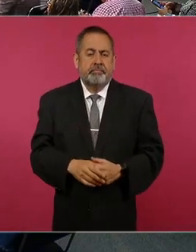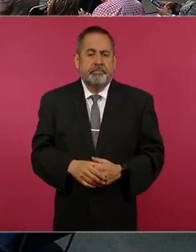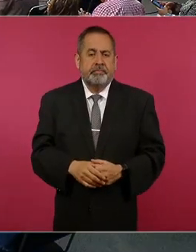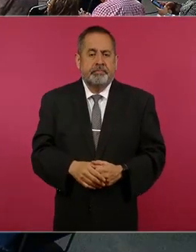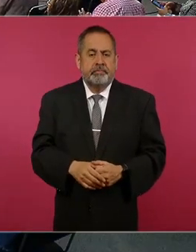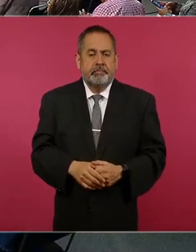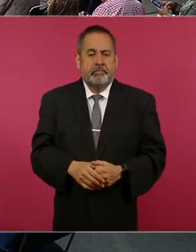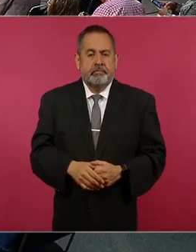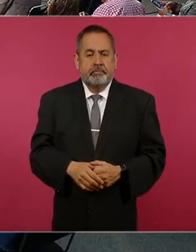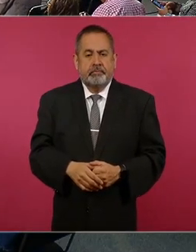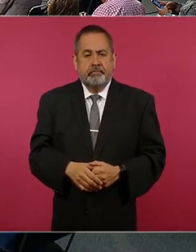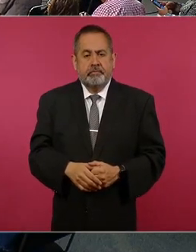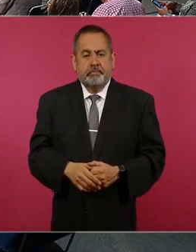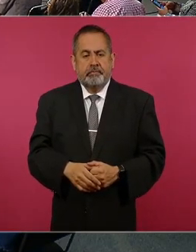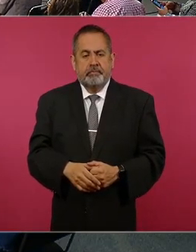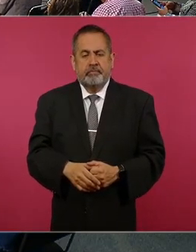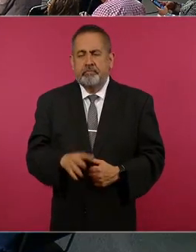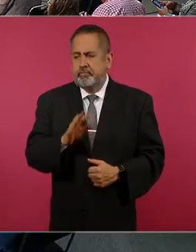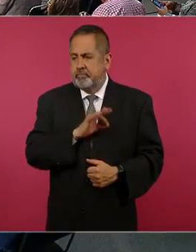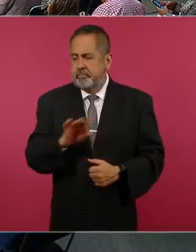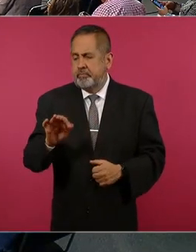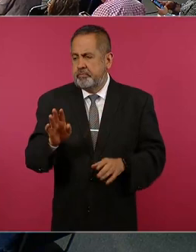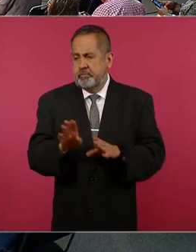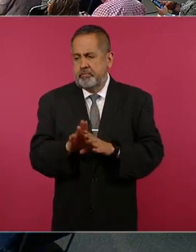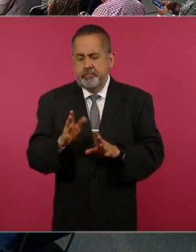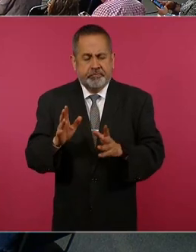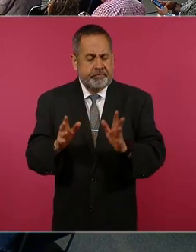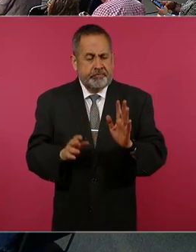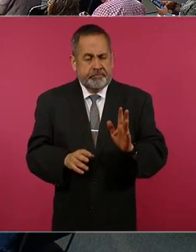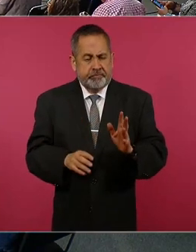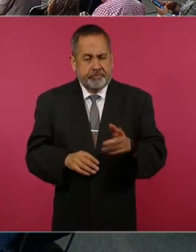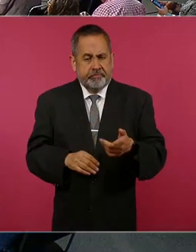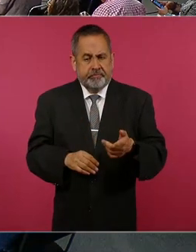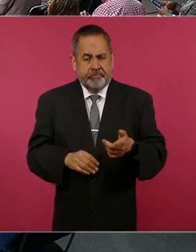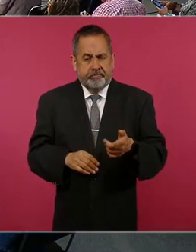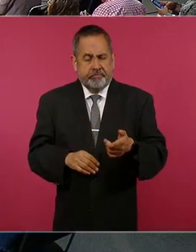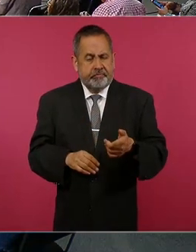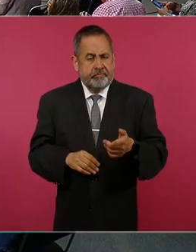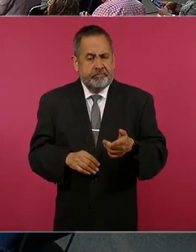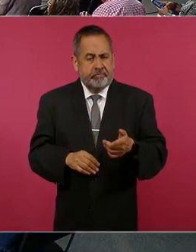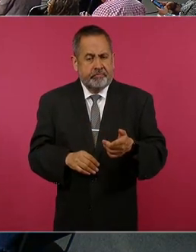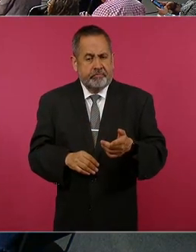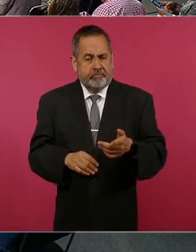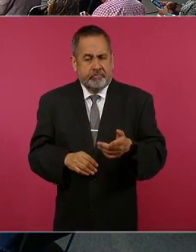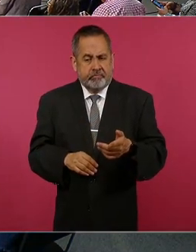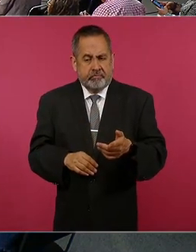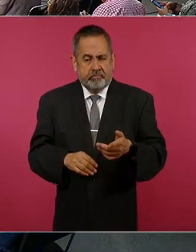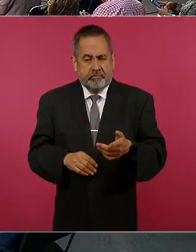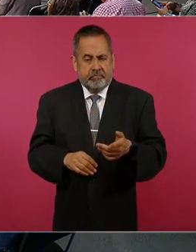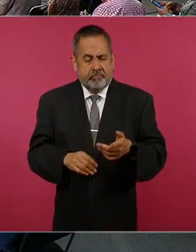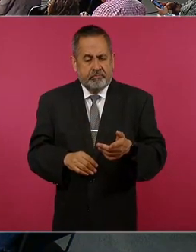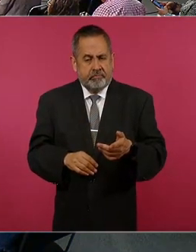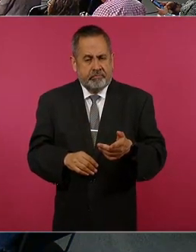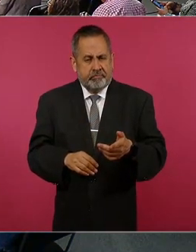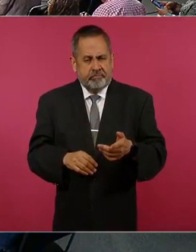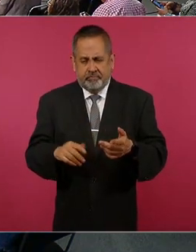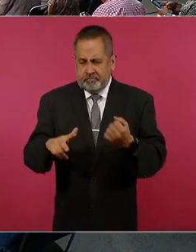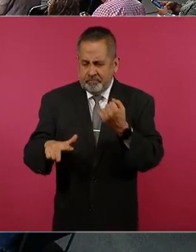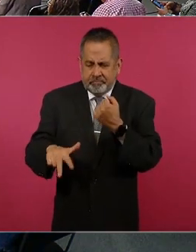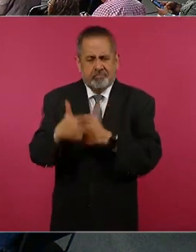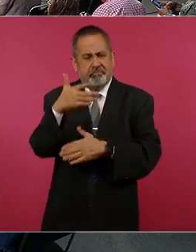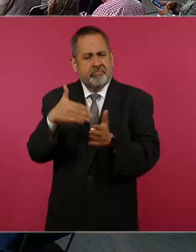Y son como 13